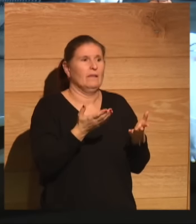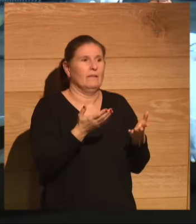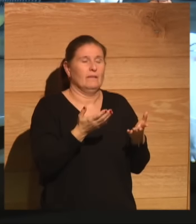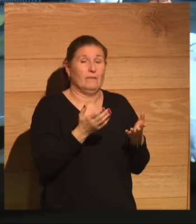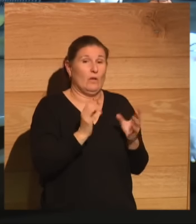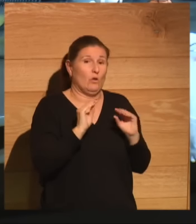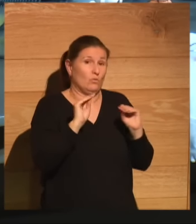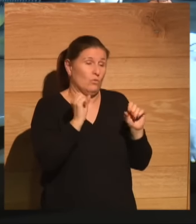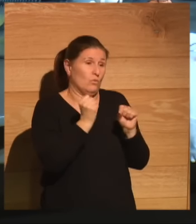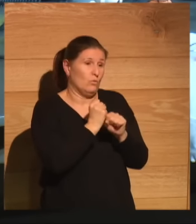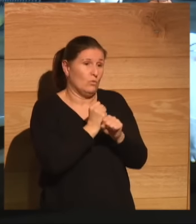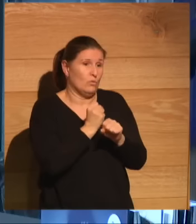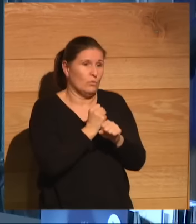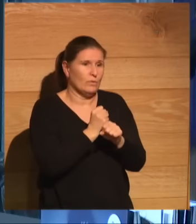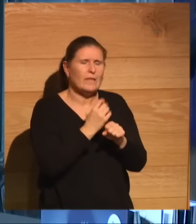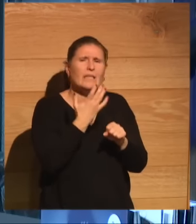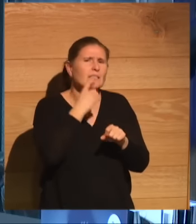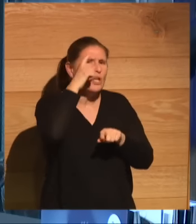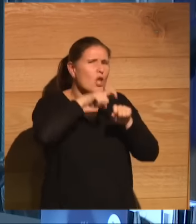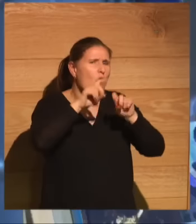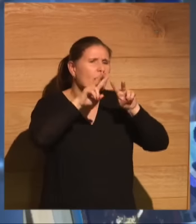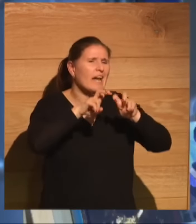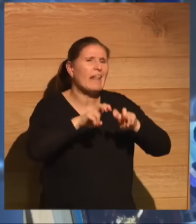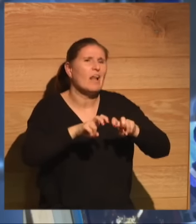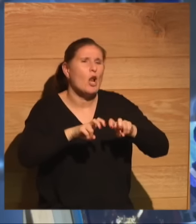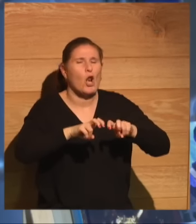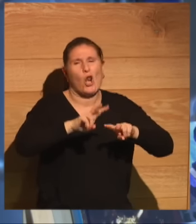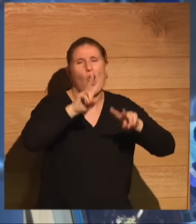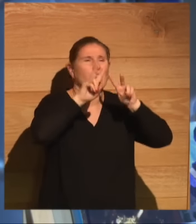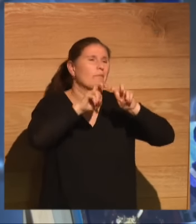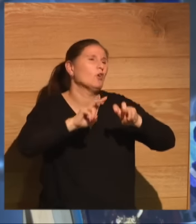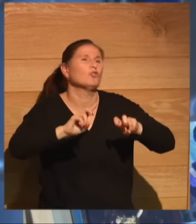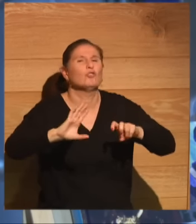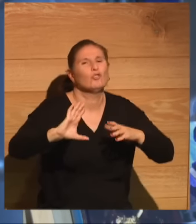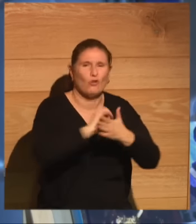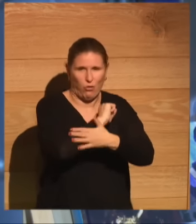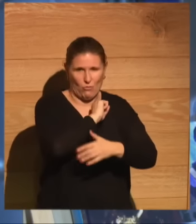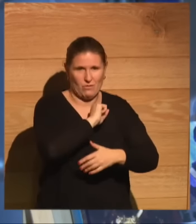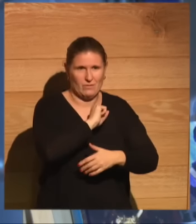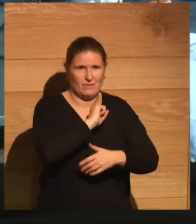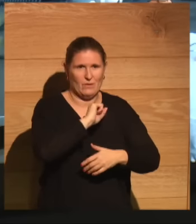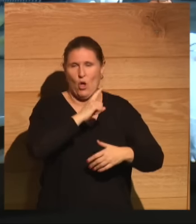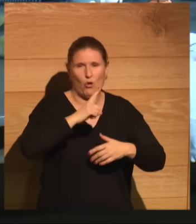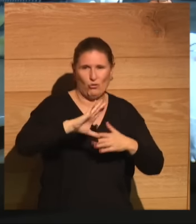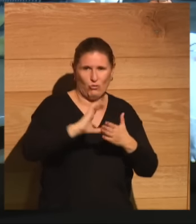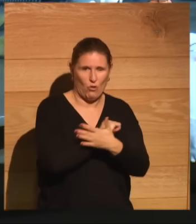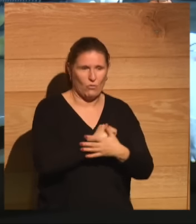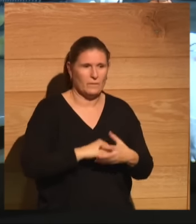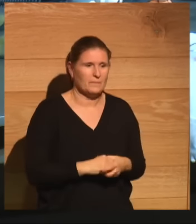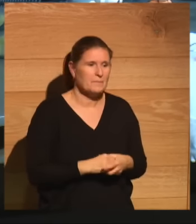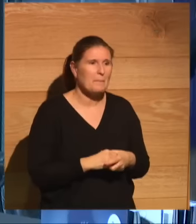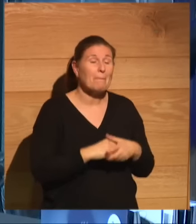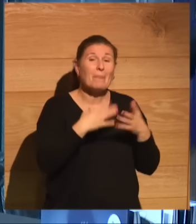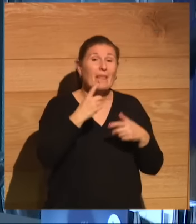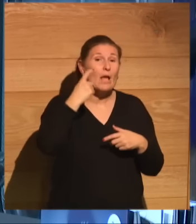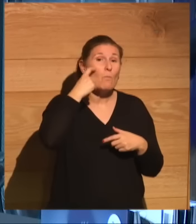consistió alguna de ellas ¿Y si en... Si lo psicoanalizamos todo. Pero entero. Todo. Se arrancó las muelas